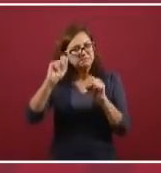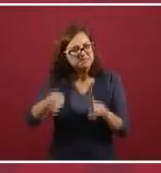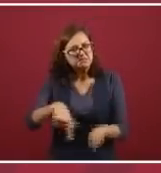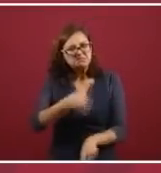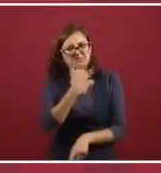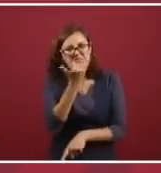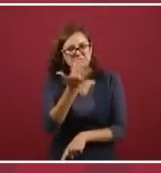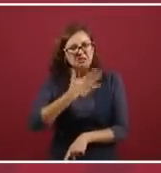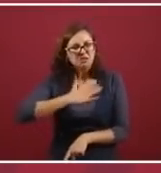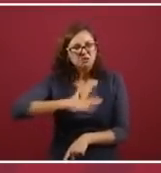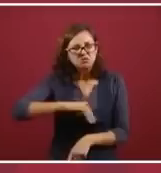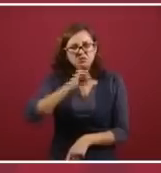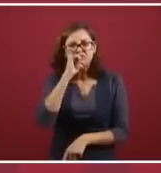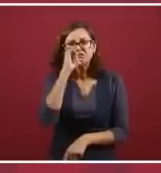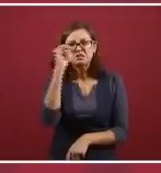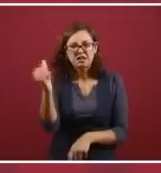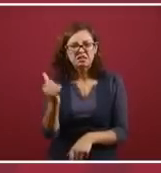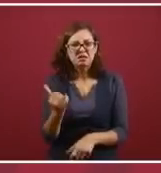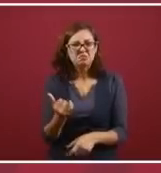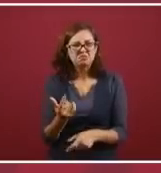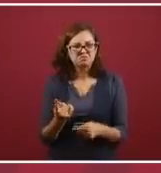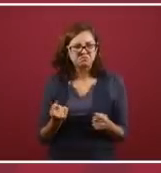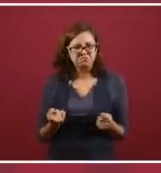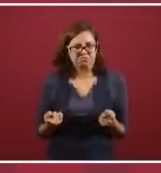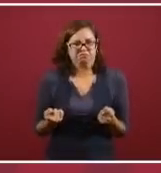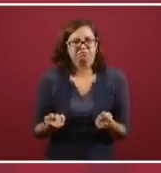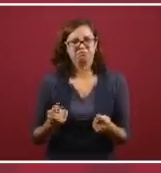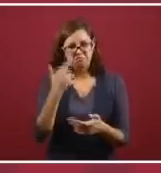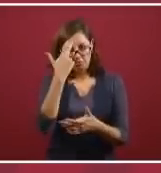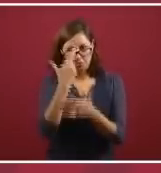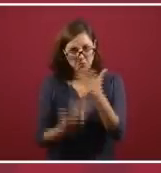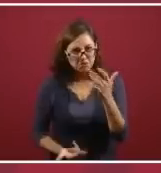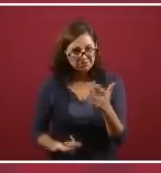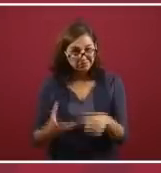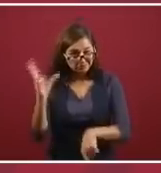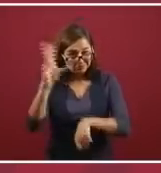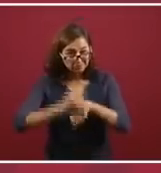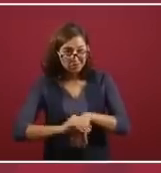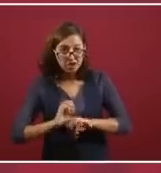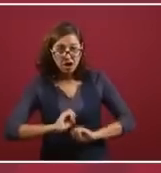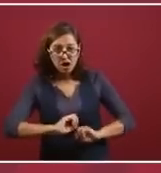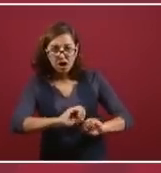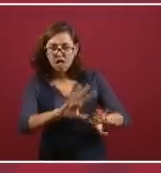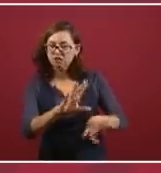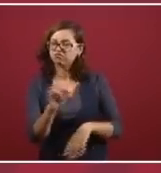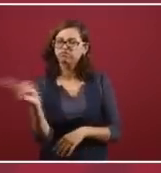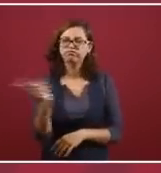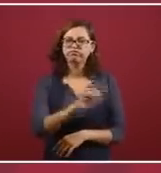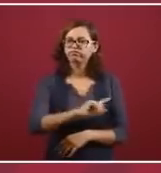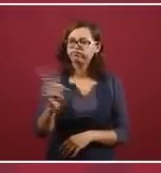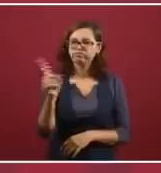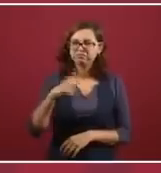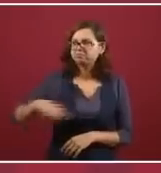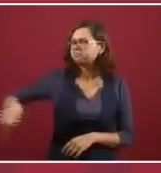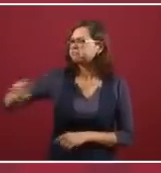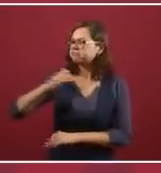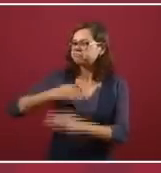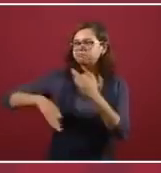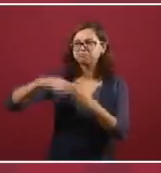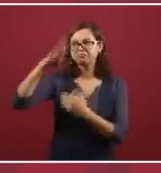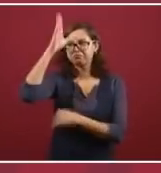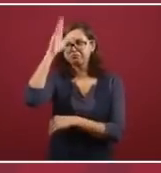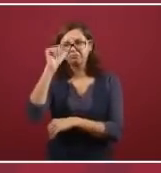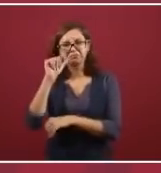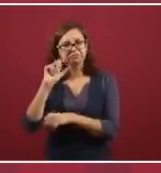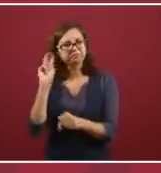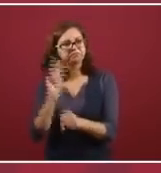ninguna ilegalidad, ningún atropello, ninguna injusticia. Estamos viviendo una época